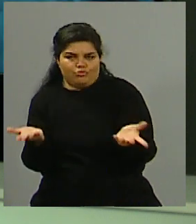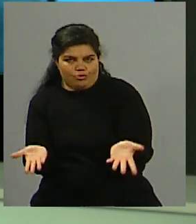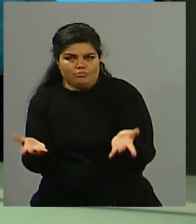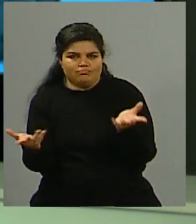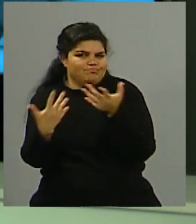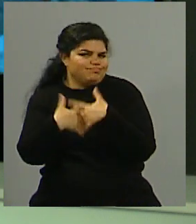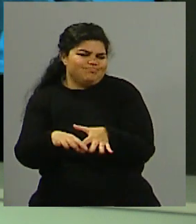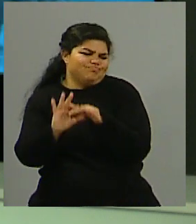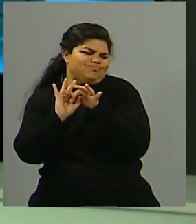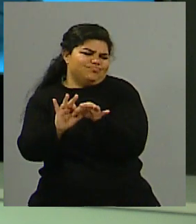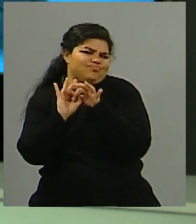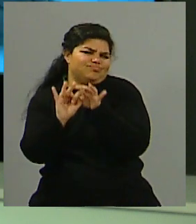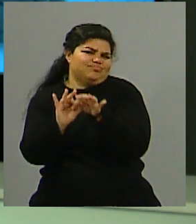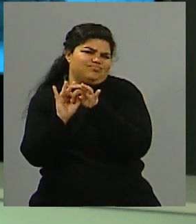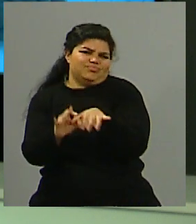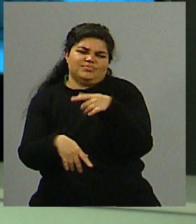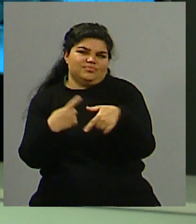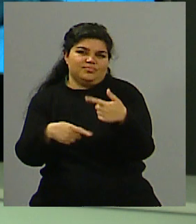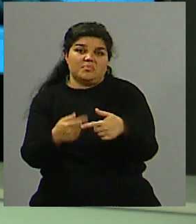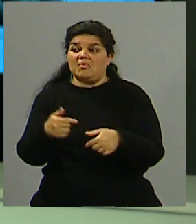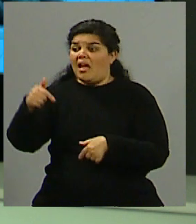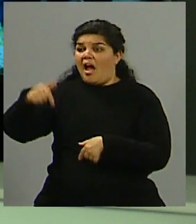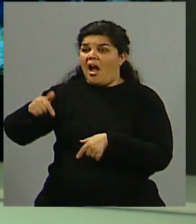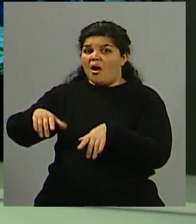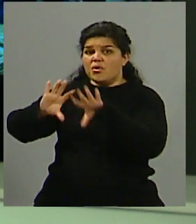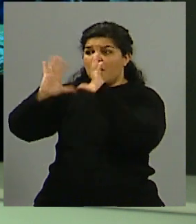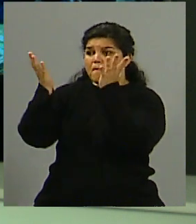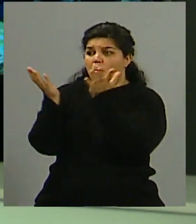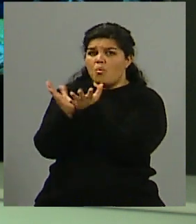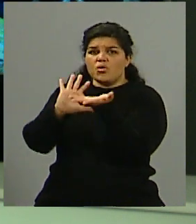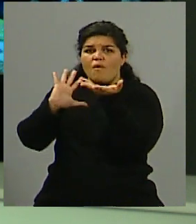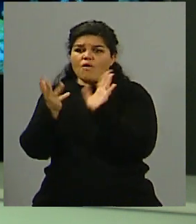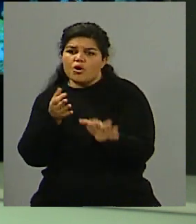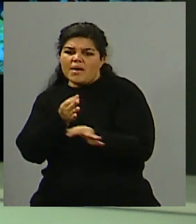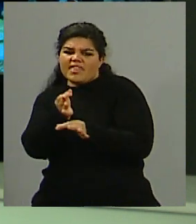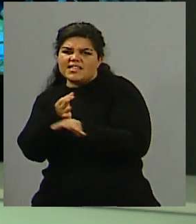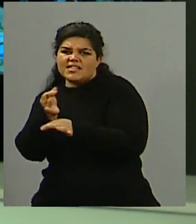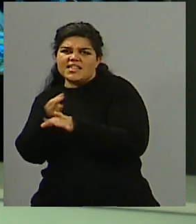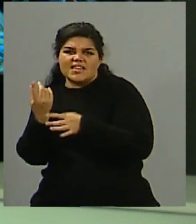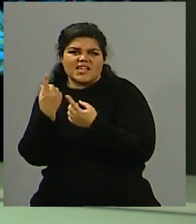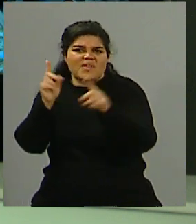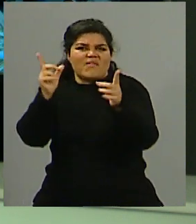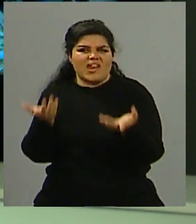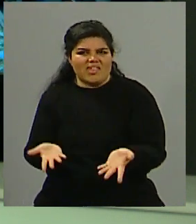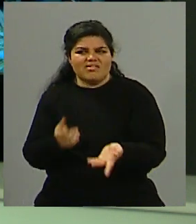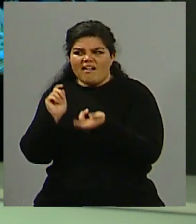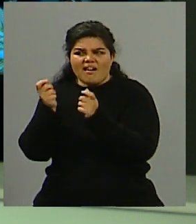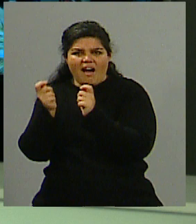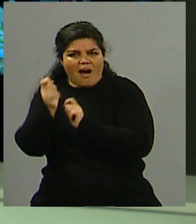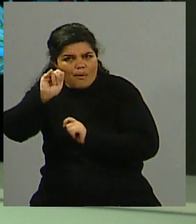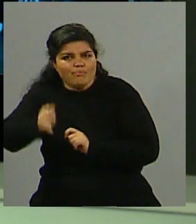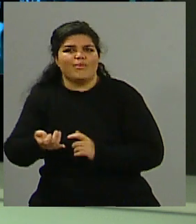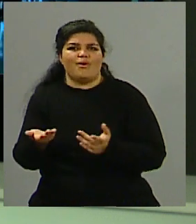un mundo cambiante, con cambios en los modos de enseñar y en los modos de aprender, tenemos que